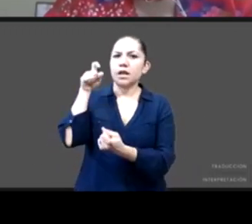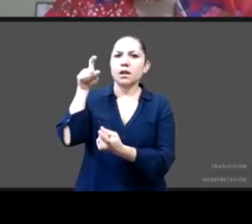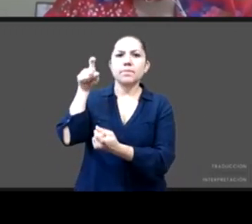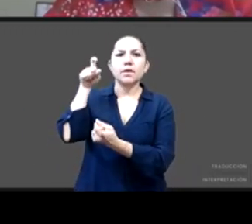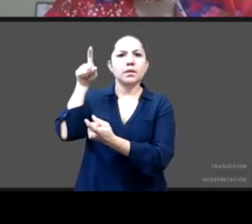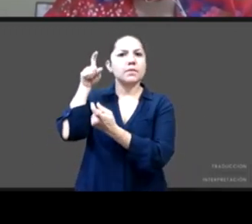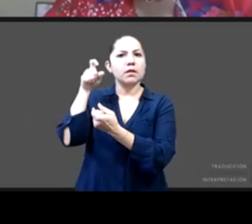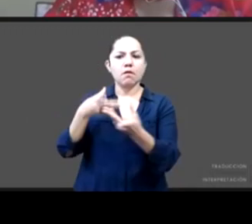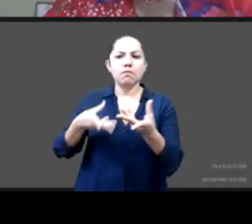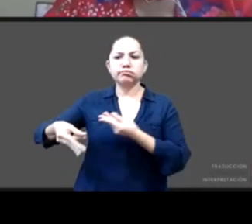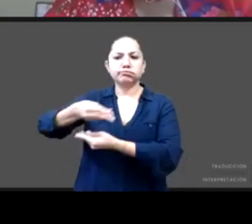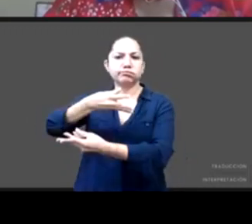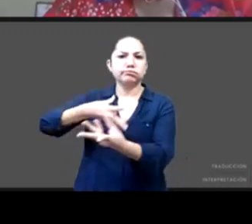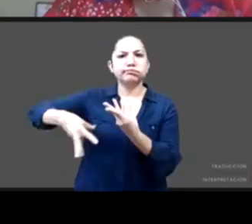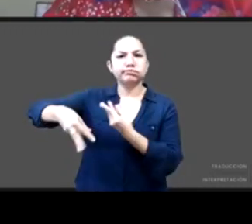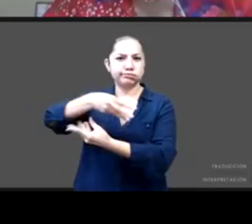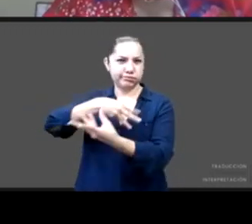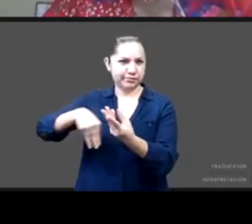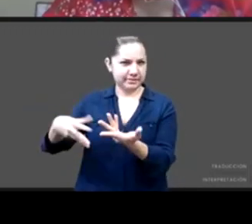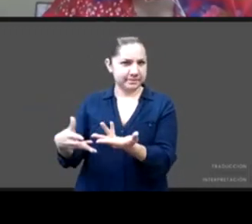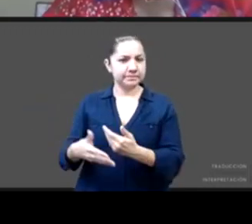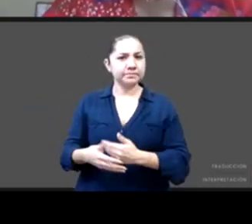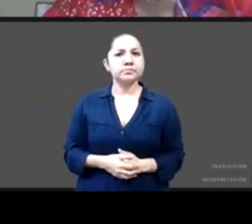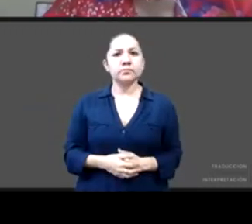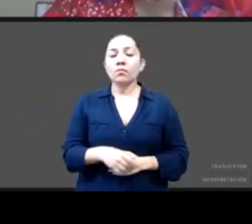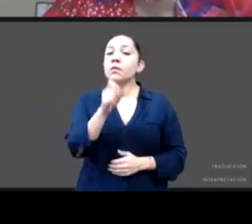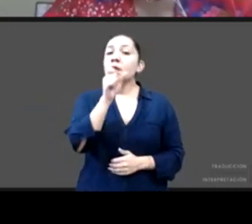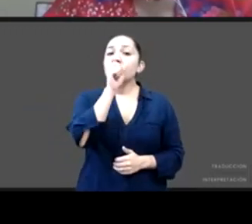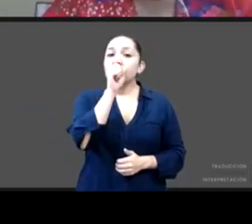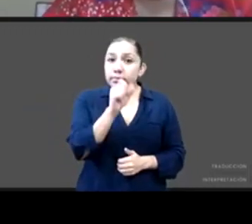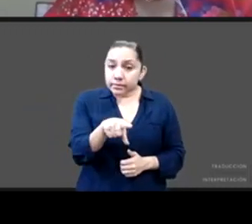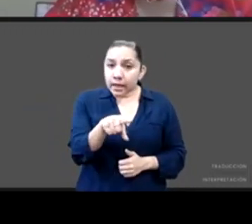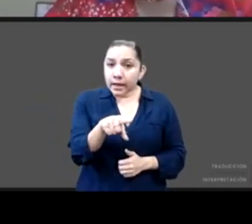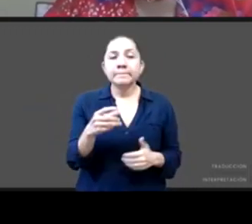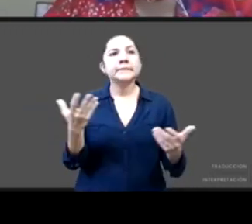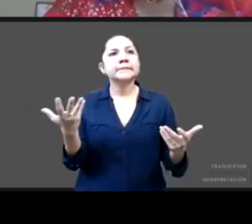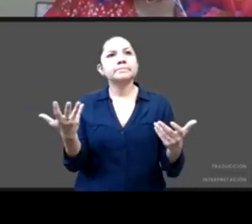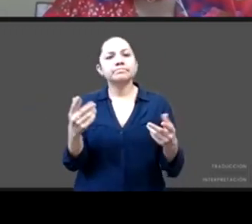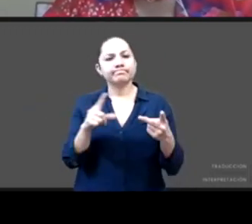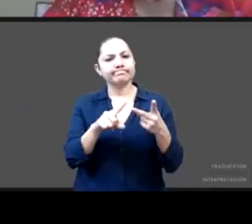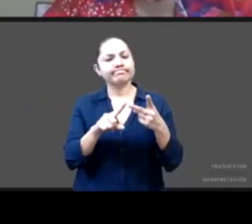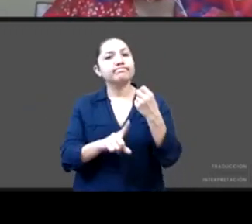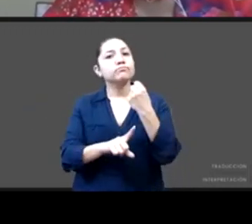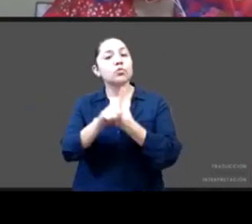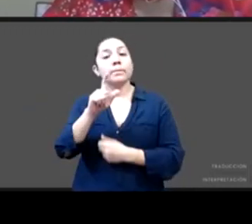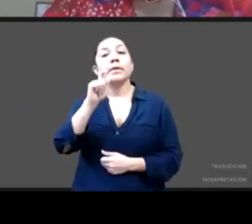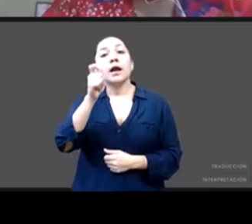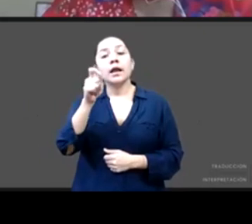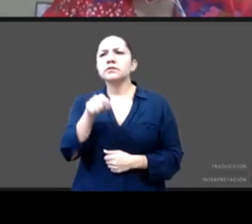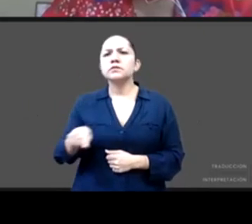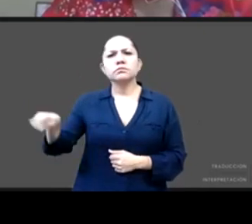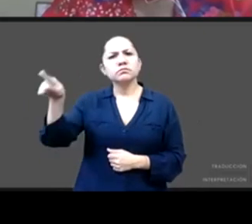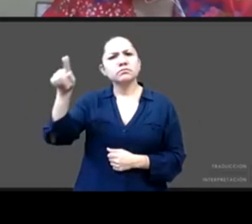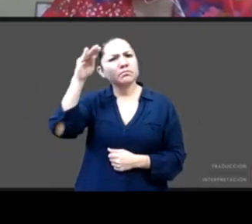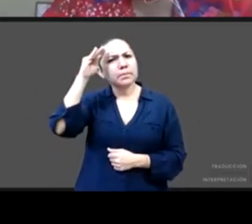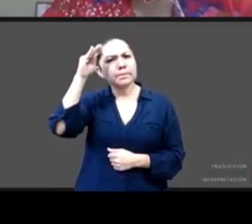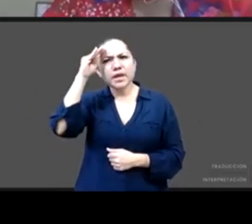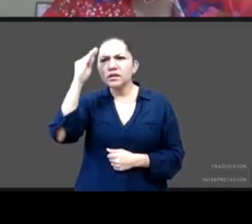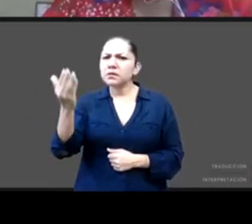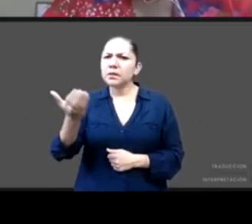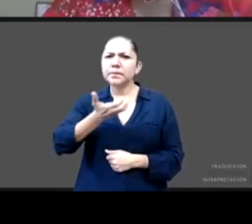ligado a la normalización cultural de la violencia hacia los niños y a las niñas. Esta